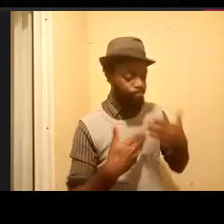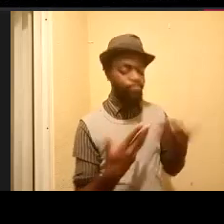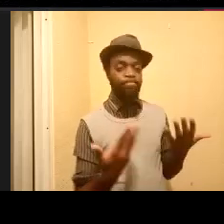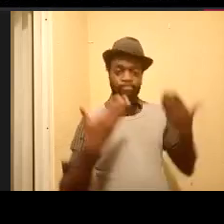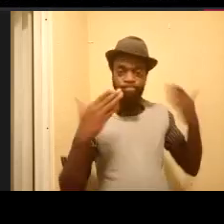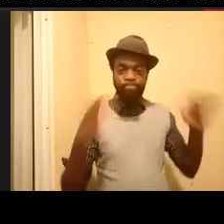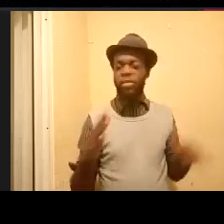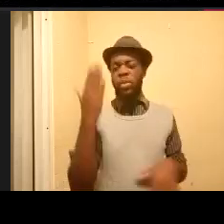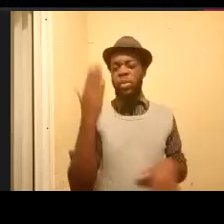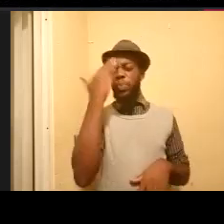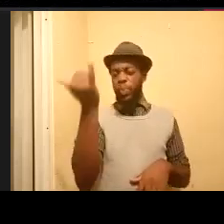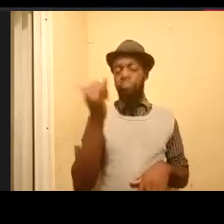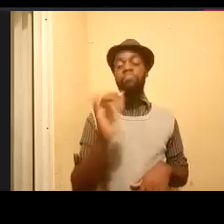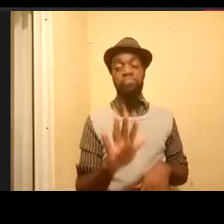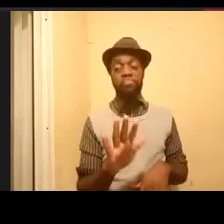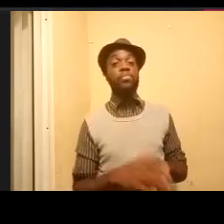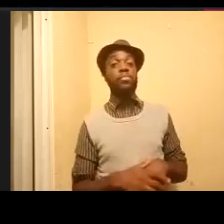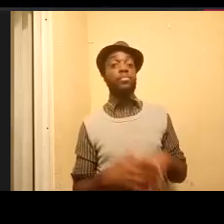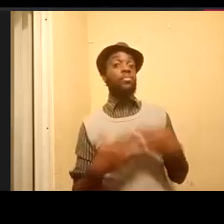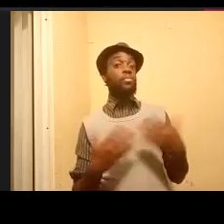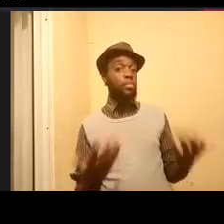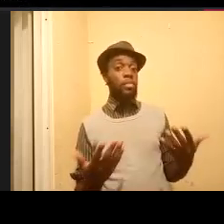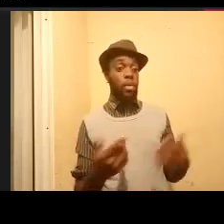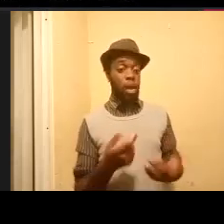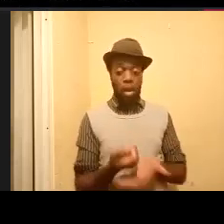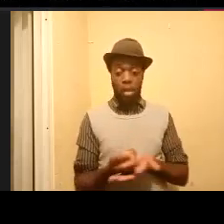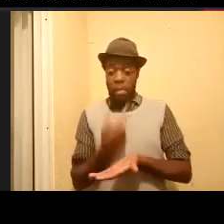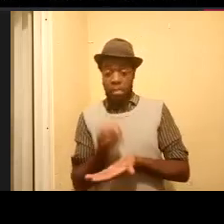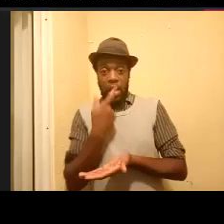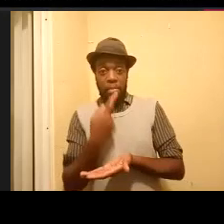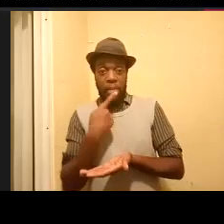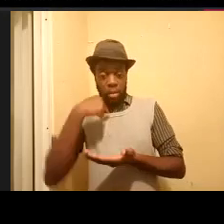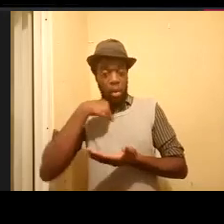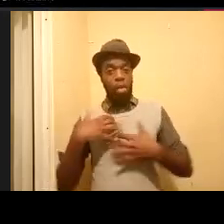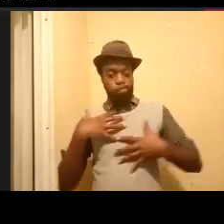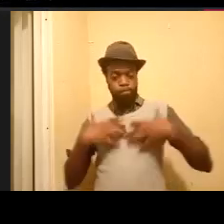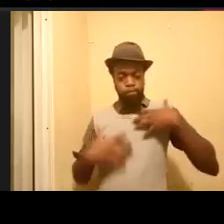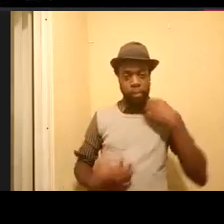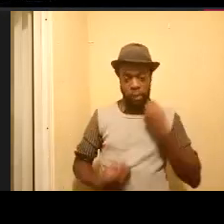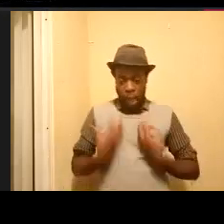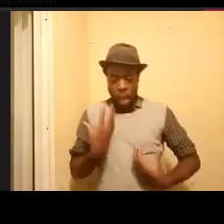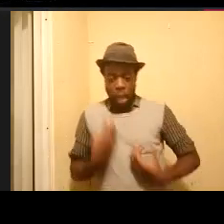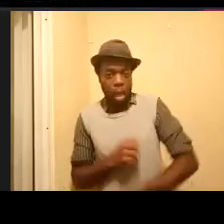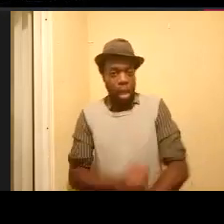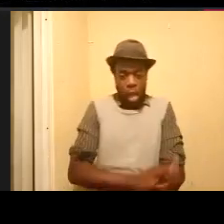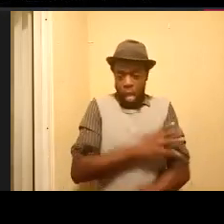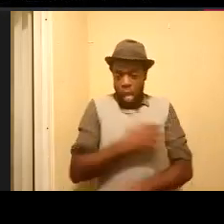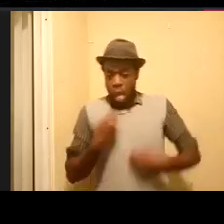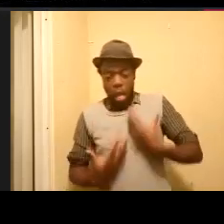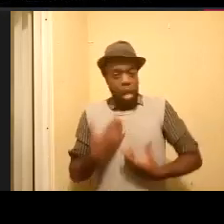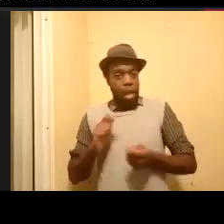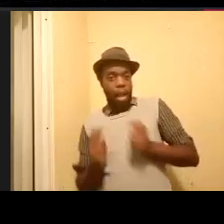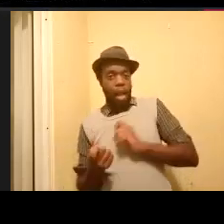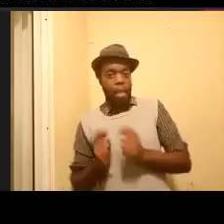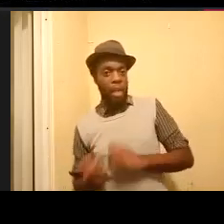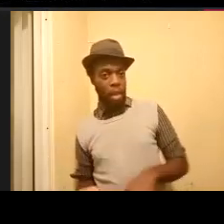porque los métodos anticonceptivos también alteran tu organismo, ¿verdad? Como mujer. Entonces, no es justo que